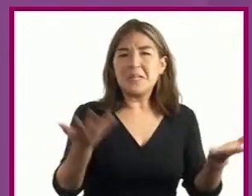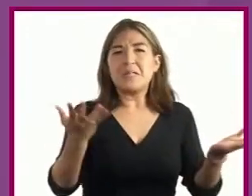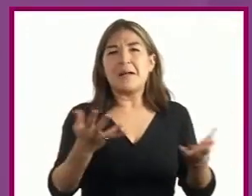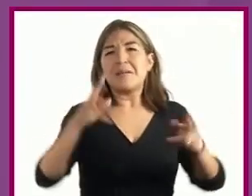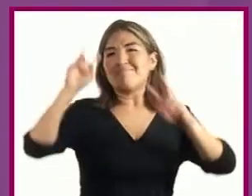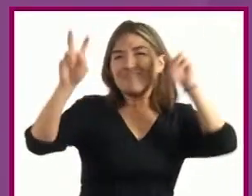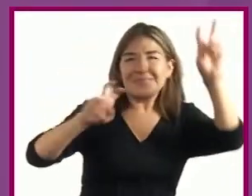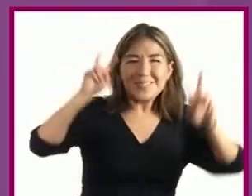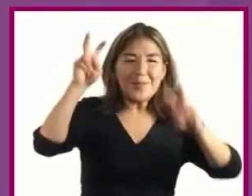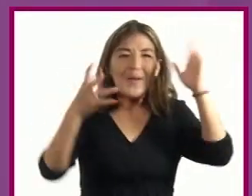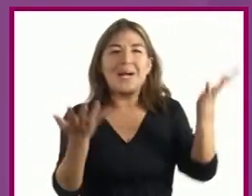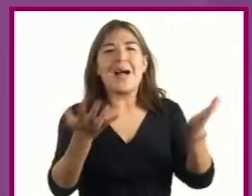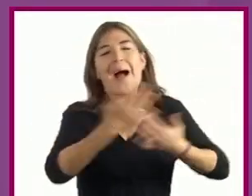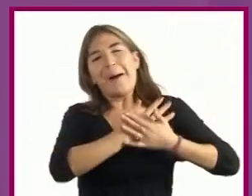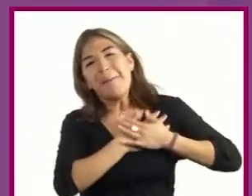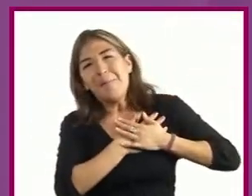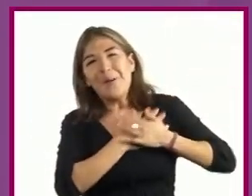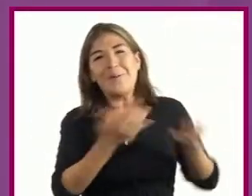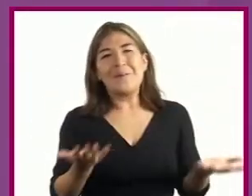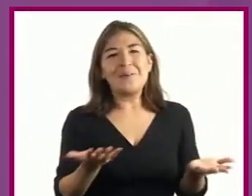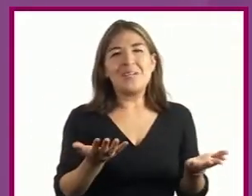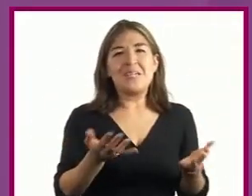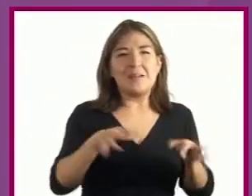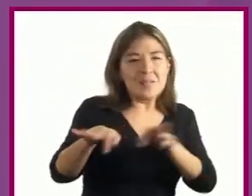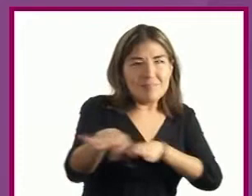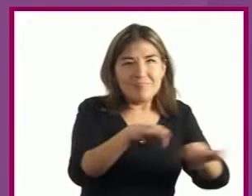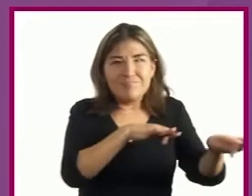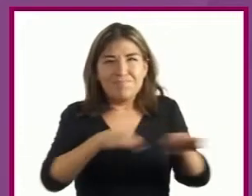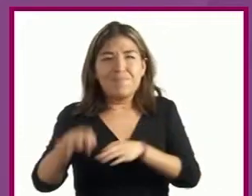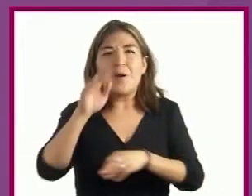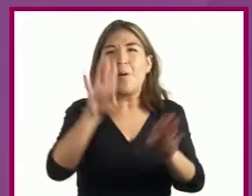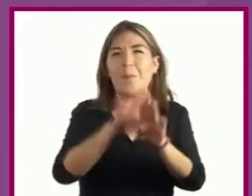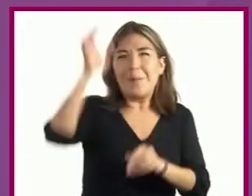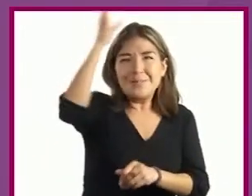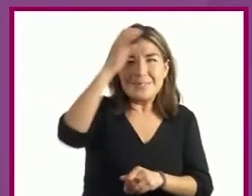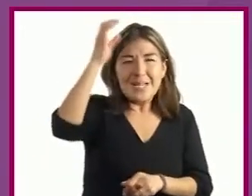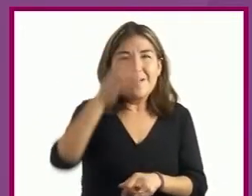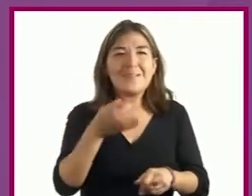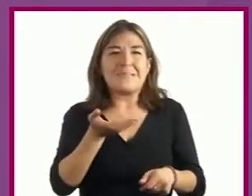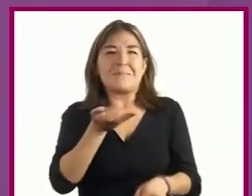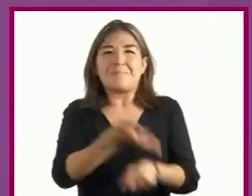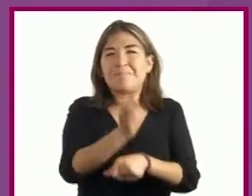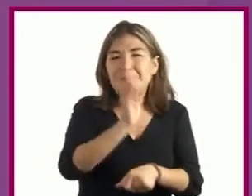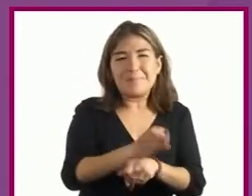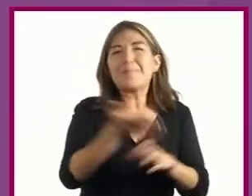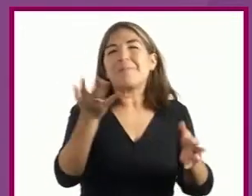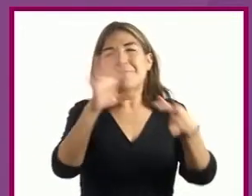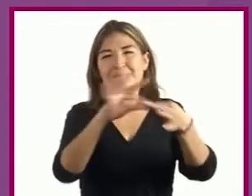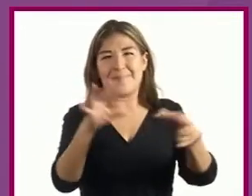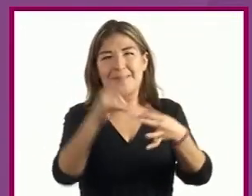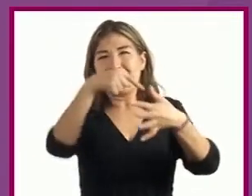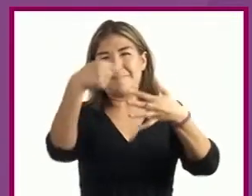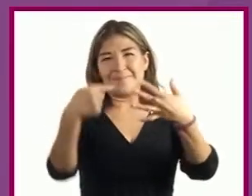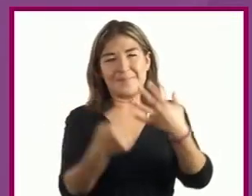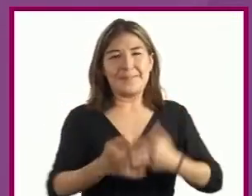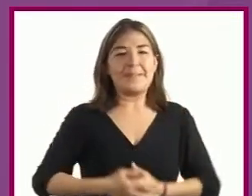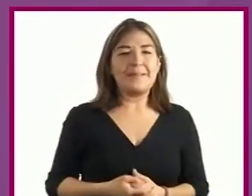de aventuras, romance, ciencia ficción, comedia, por mencionar algunos.